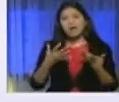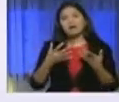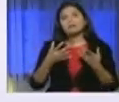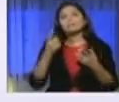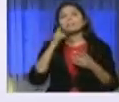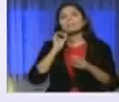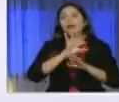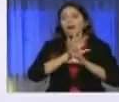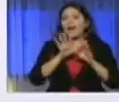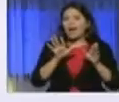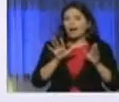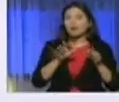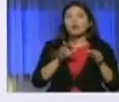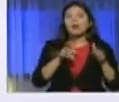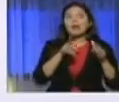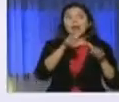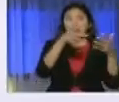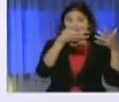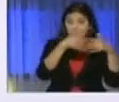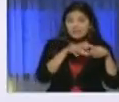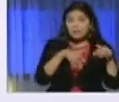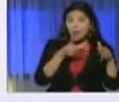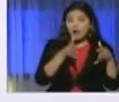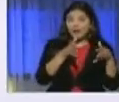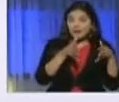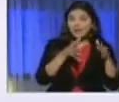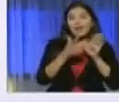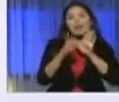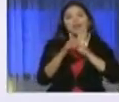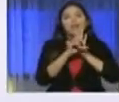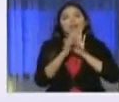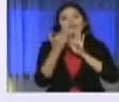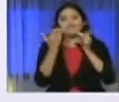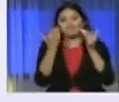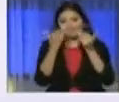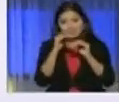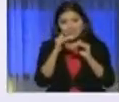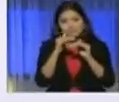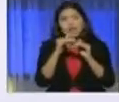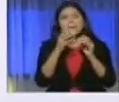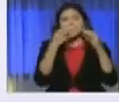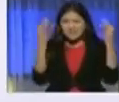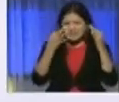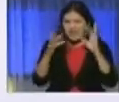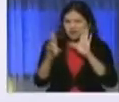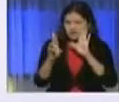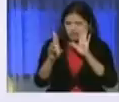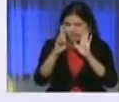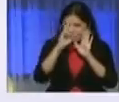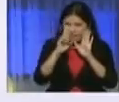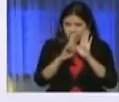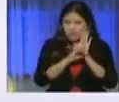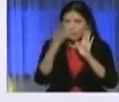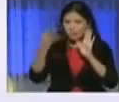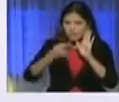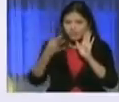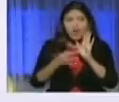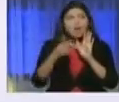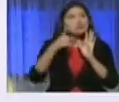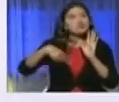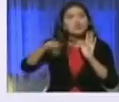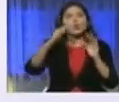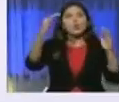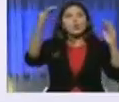ganancia permitido por la ley, tengan la seguridad que si eso fuera respetado, si lo hacemos respetar, todos los precios